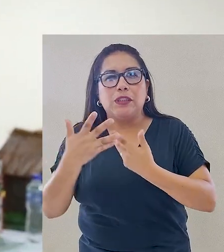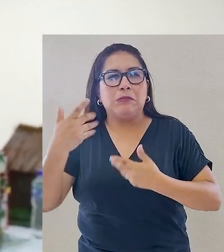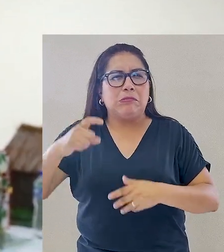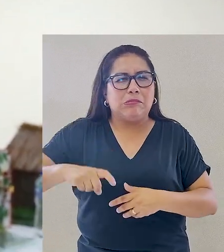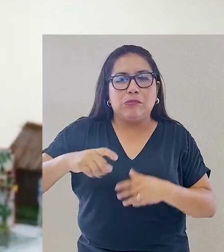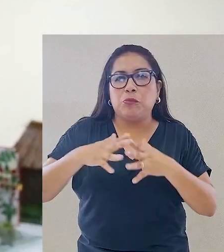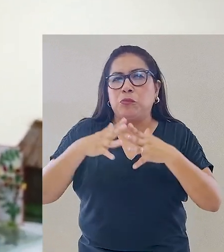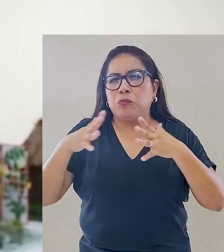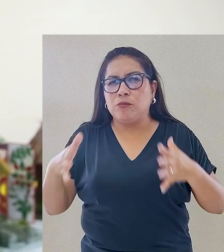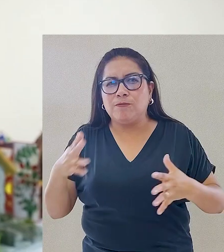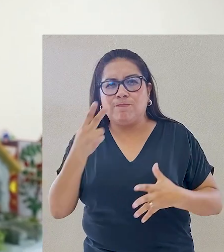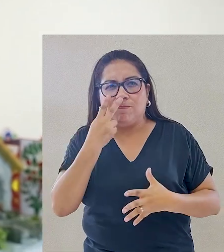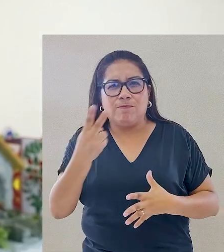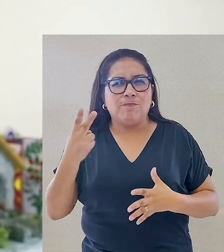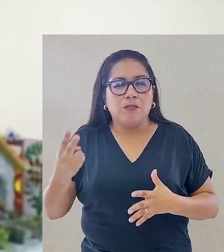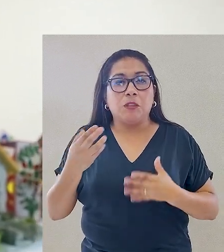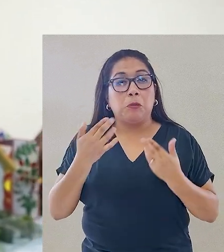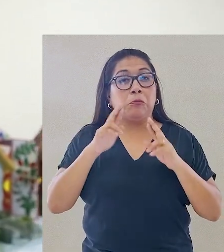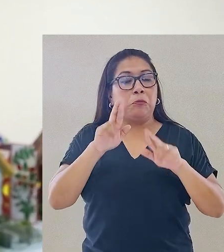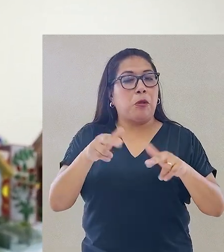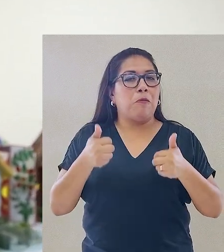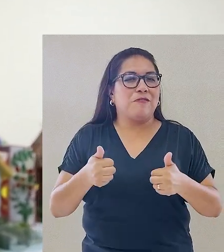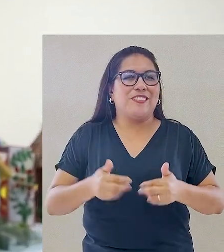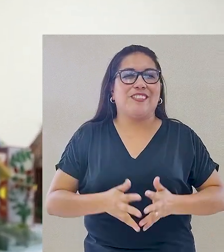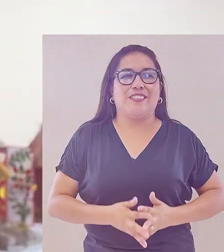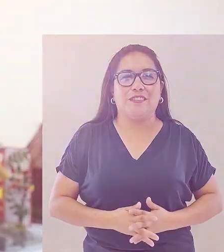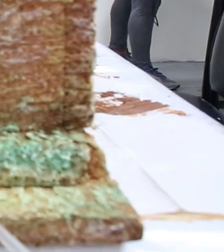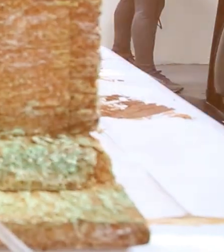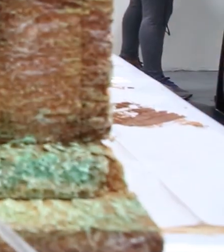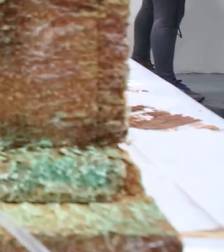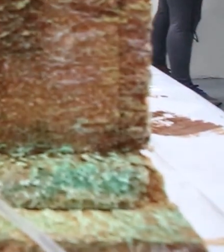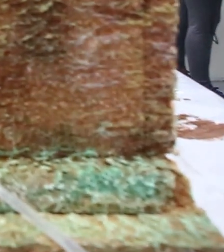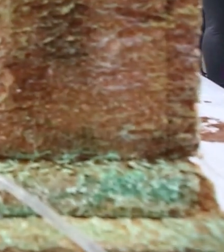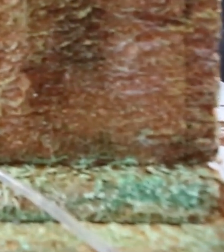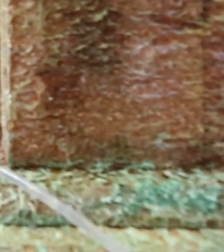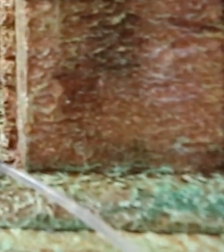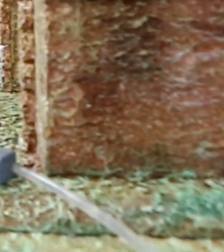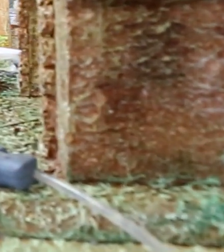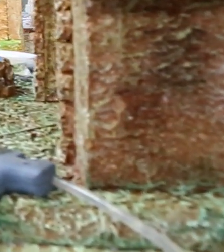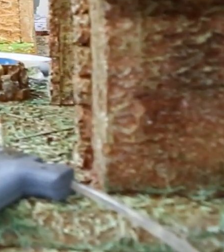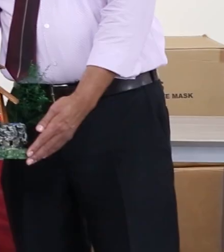condiciones de precariedad se han trasladado todas y miren los resultados, ¿no?